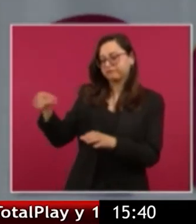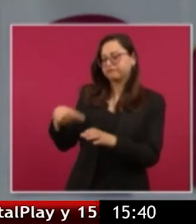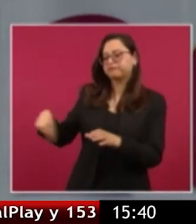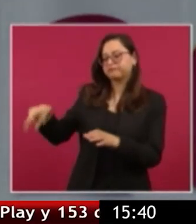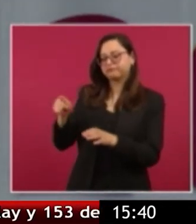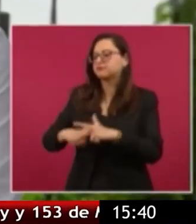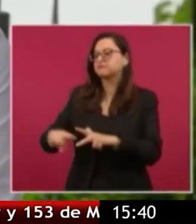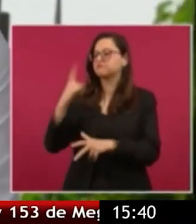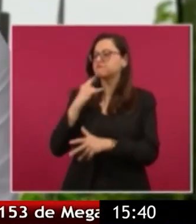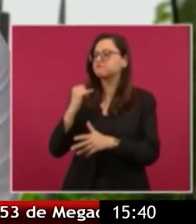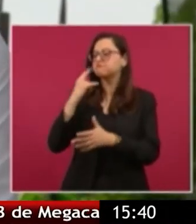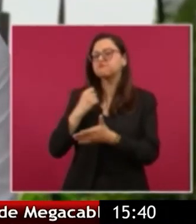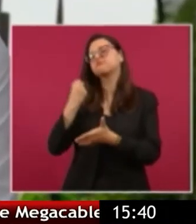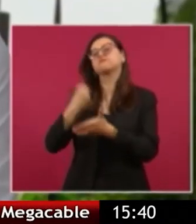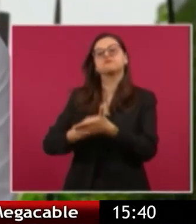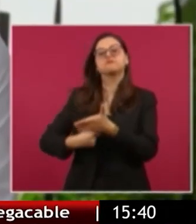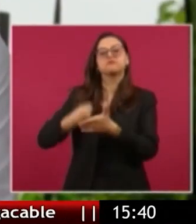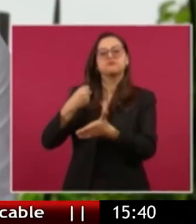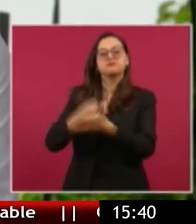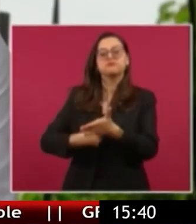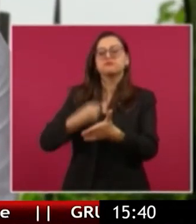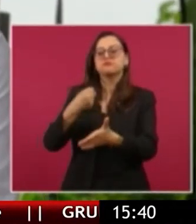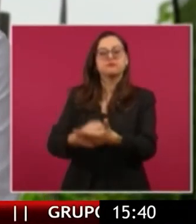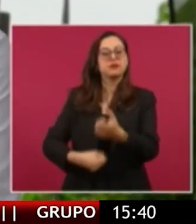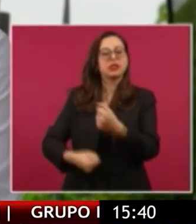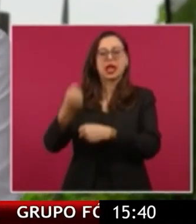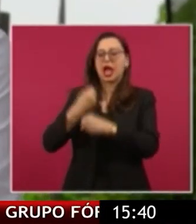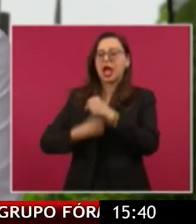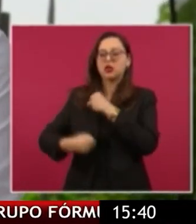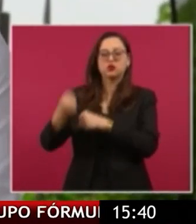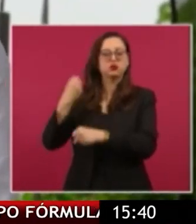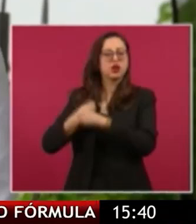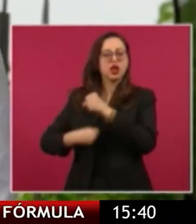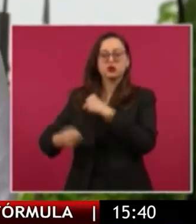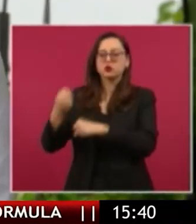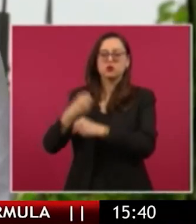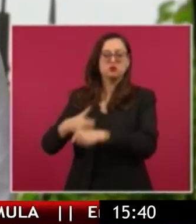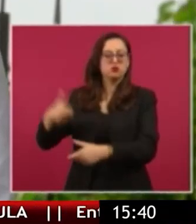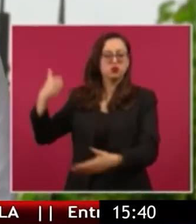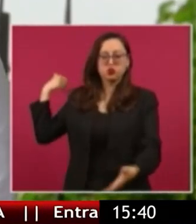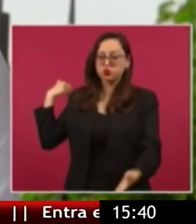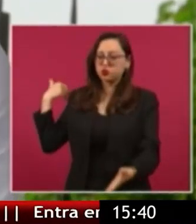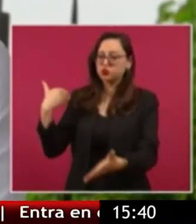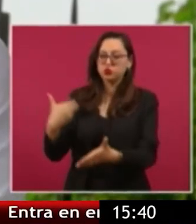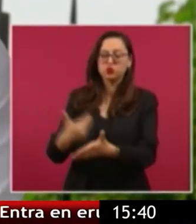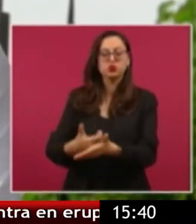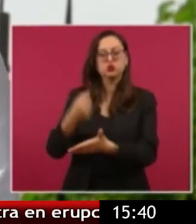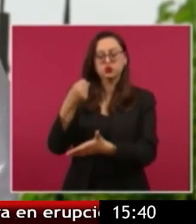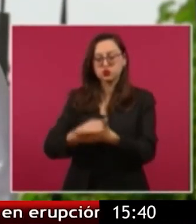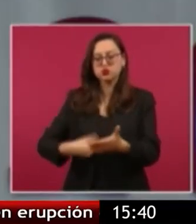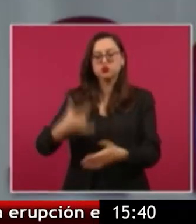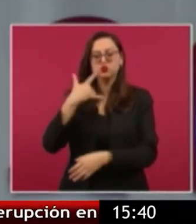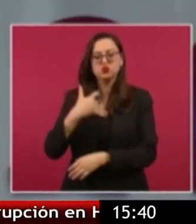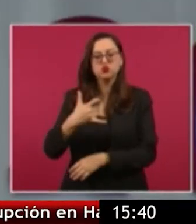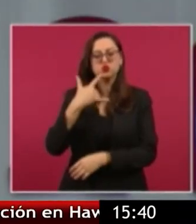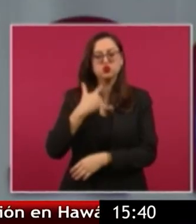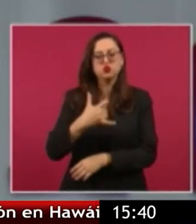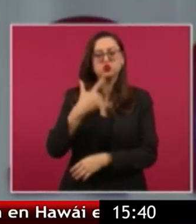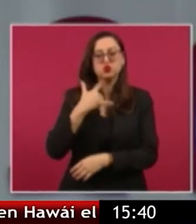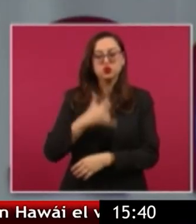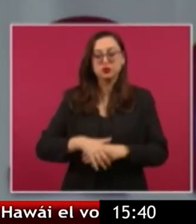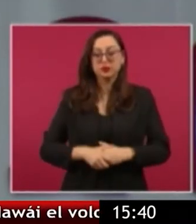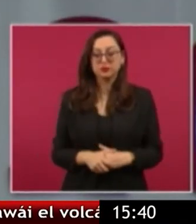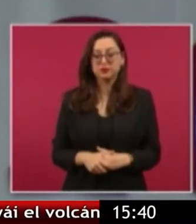el punto de vista de Palacio Nacional creo que es importante a mí me recordó lo que se hace en Cuba en Cuba todos los años